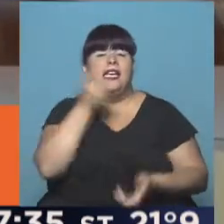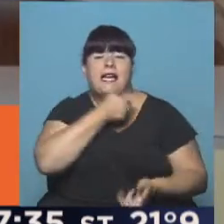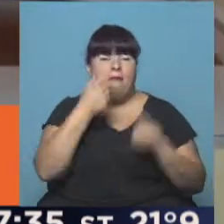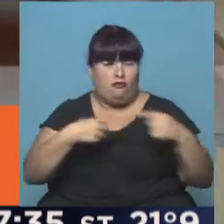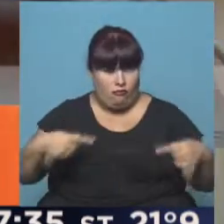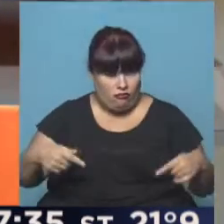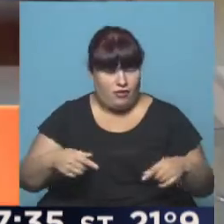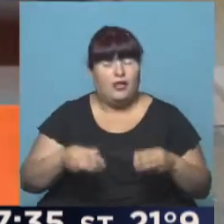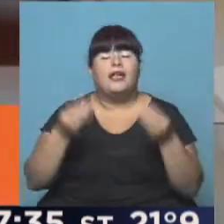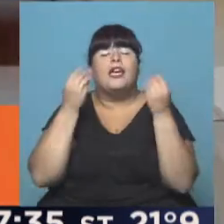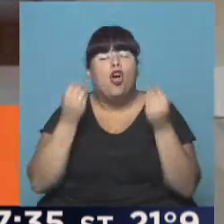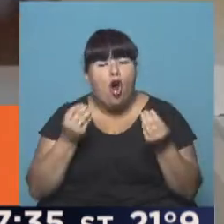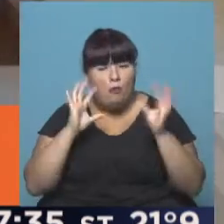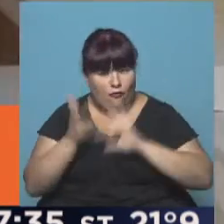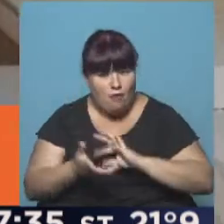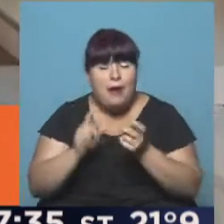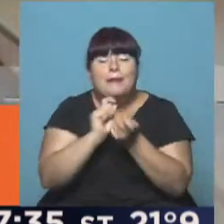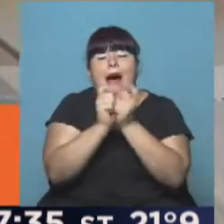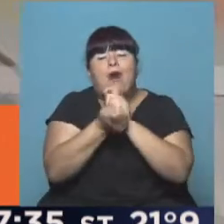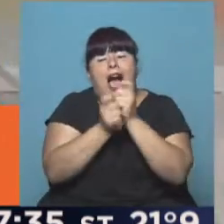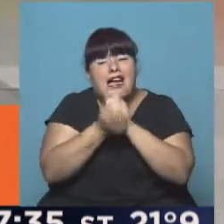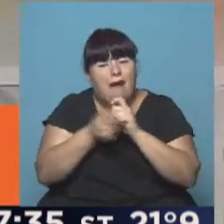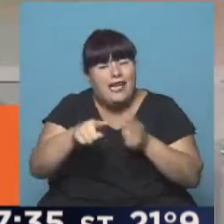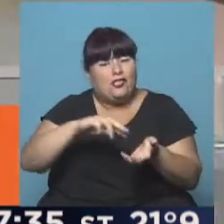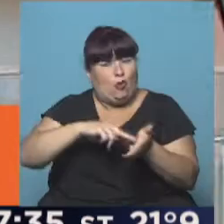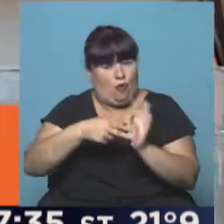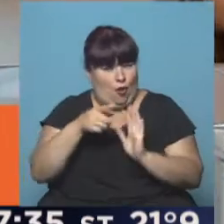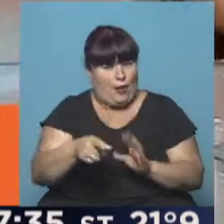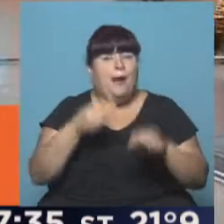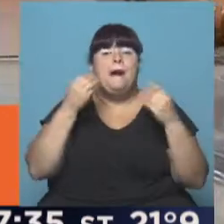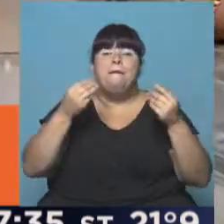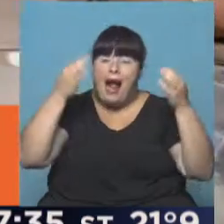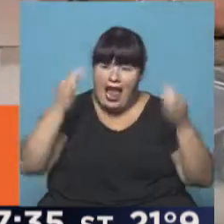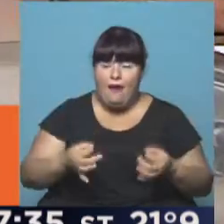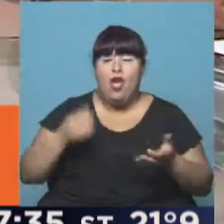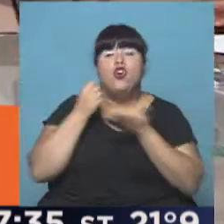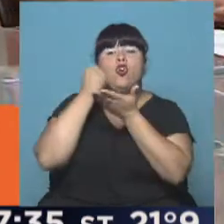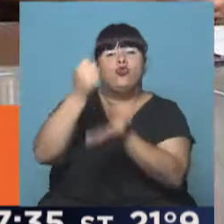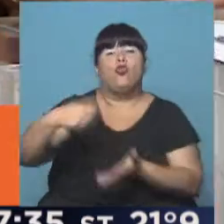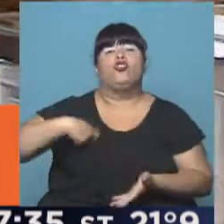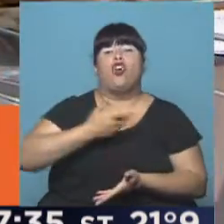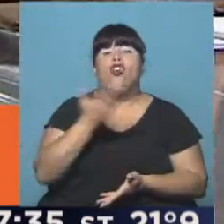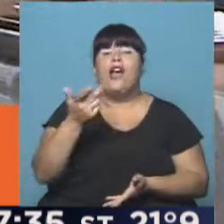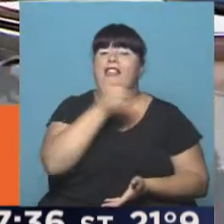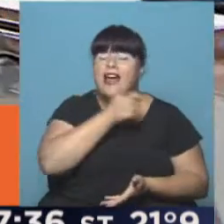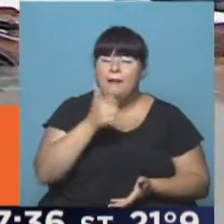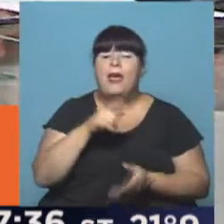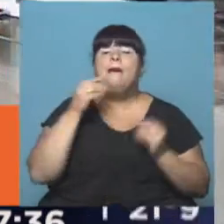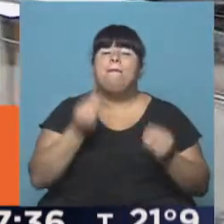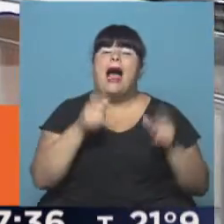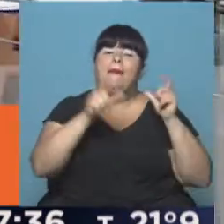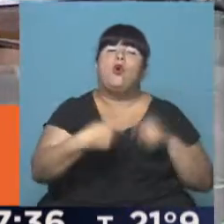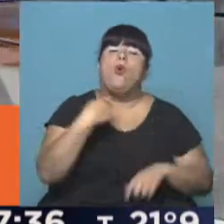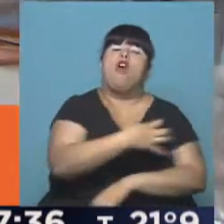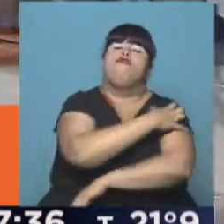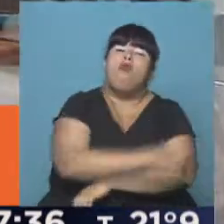remedios. ¿Qué estamos haciendo? Corrigiendo esas distorsiones para que realmente el subsidio social en medicamentos vaya a los